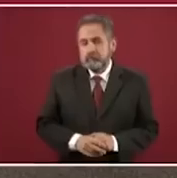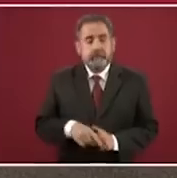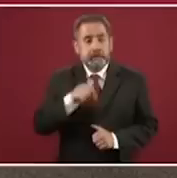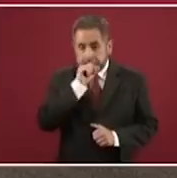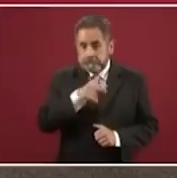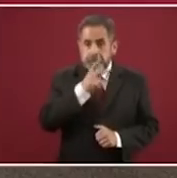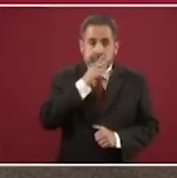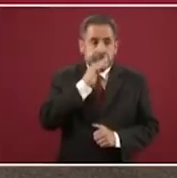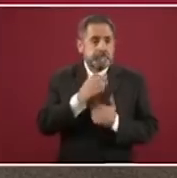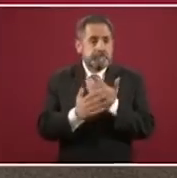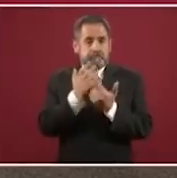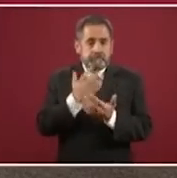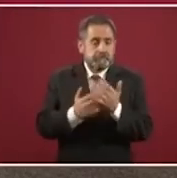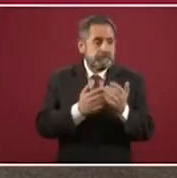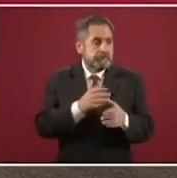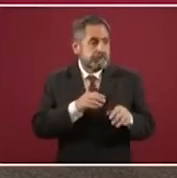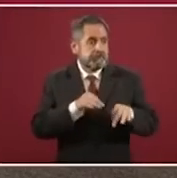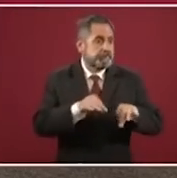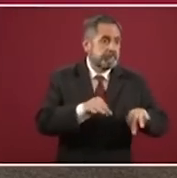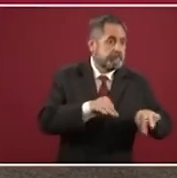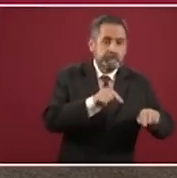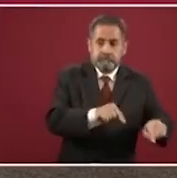los padres. Es muy importante